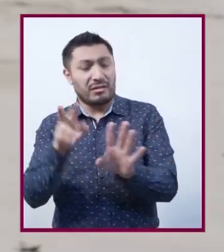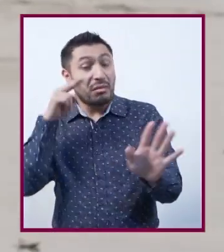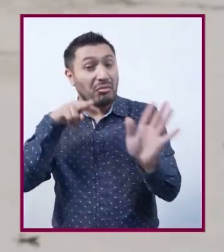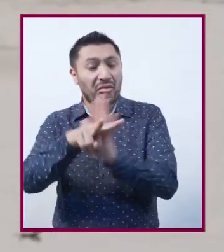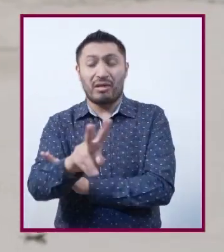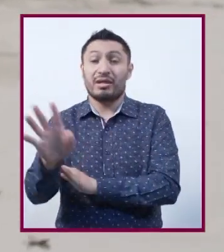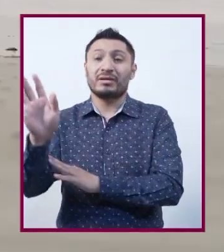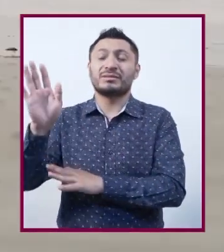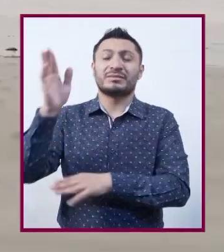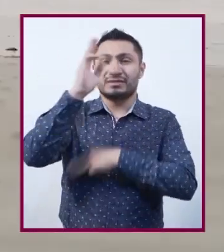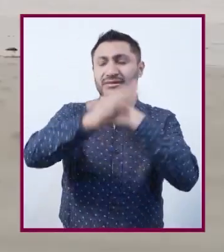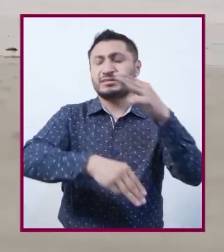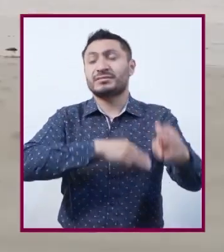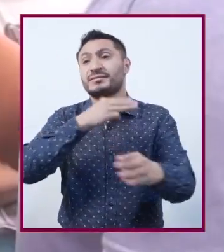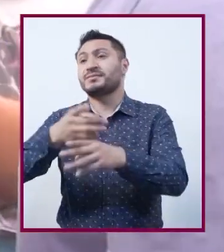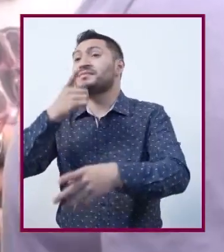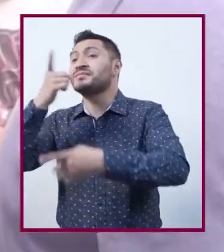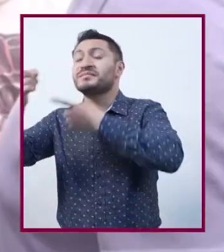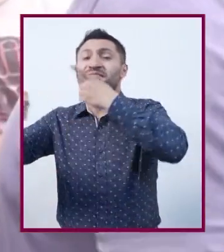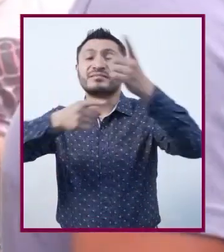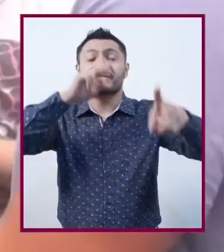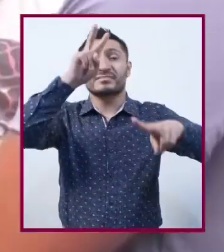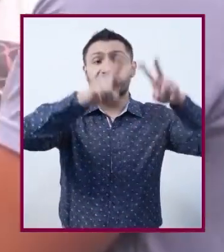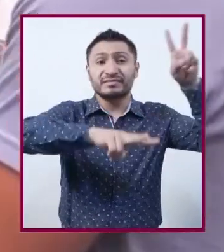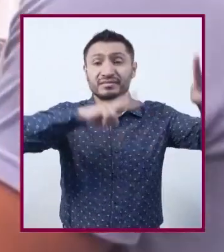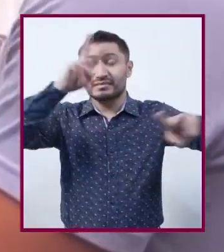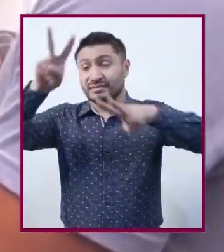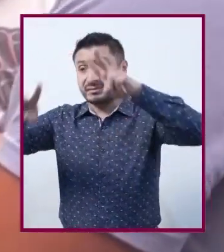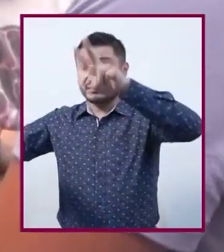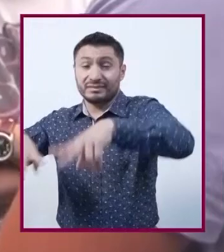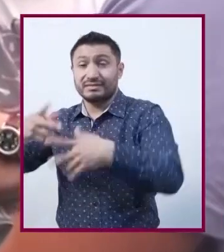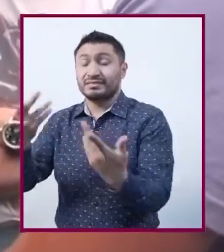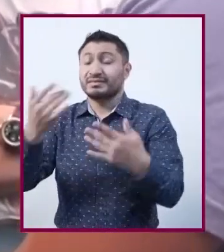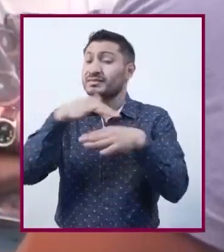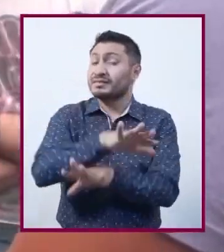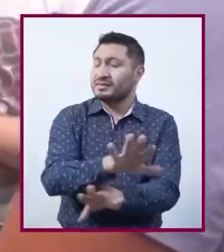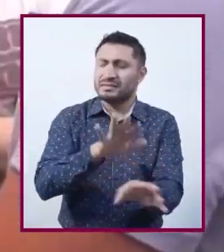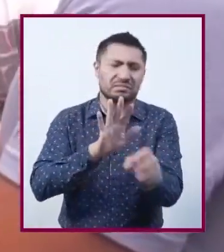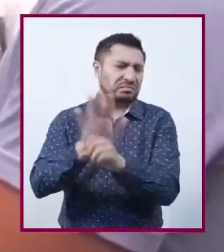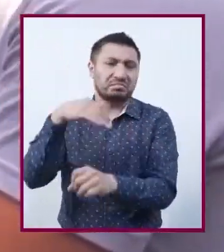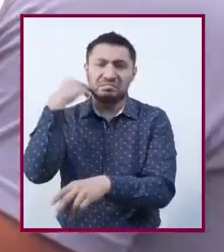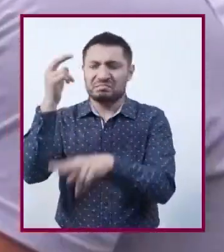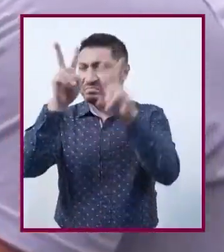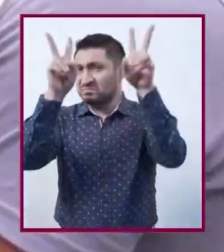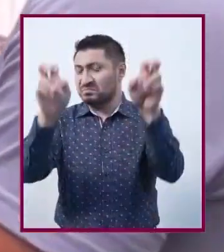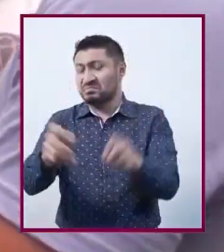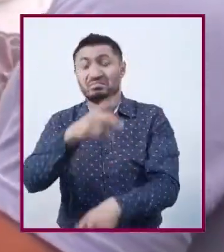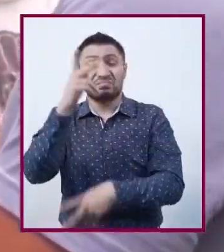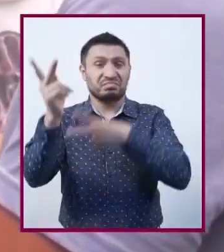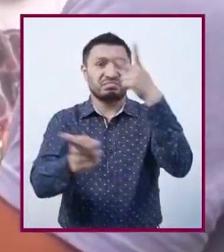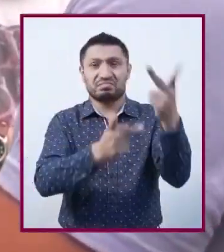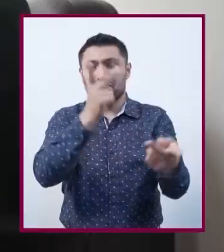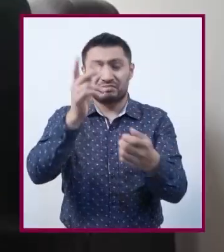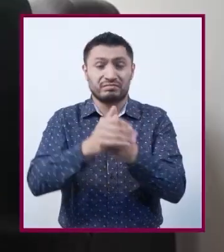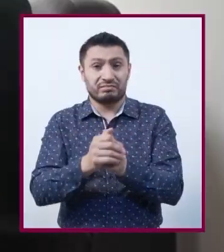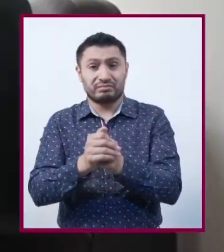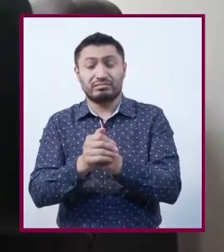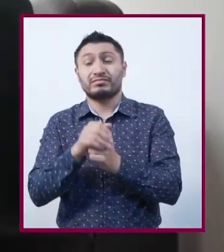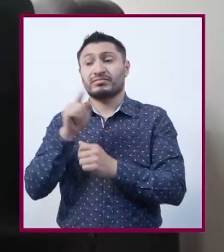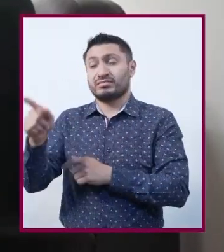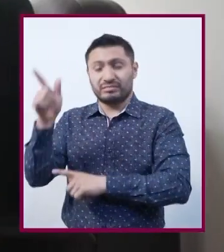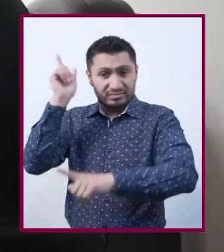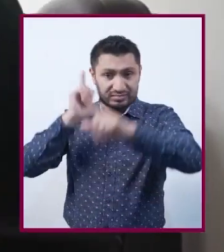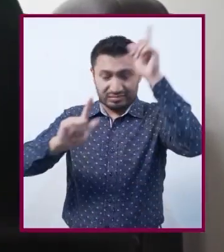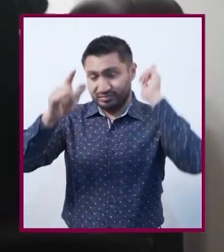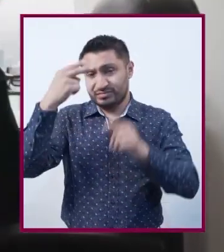iba por el mundo soltando las verdades más punzantes y mordaces acerca de cualquier tema que se le consultara. El loco se